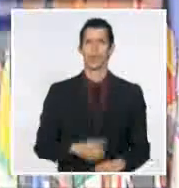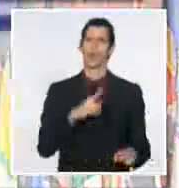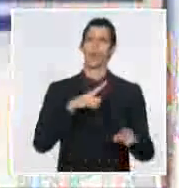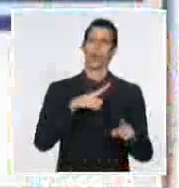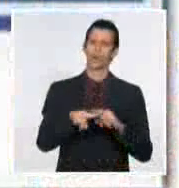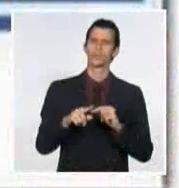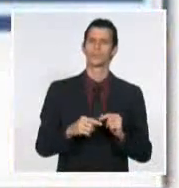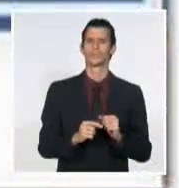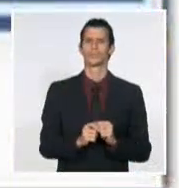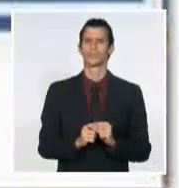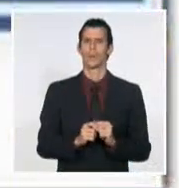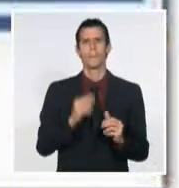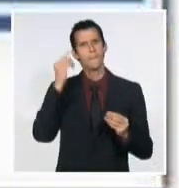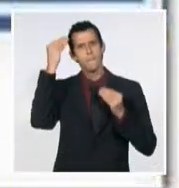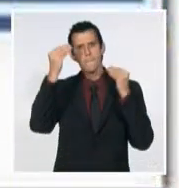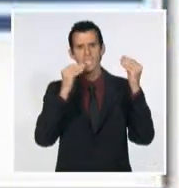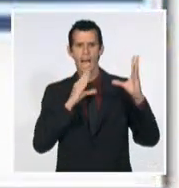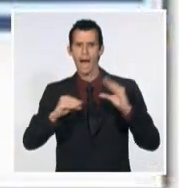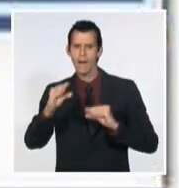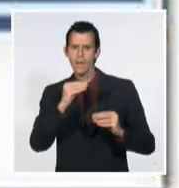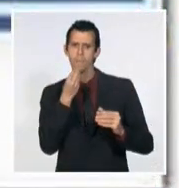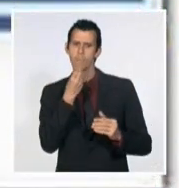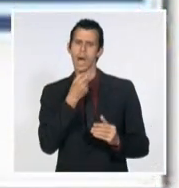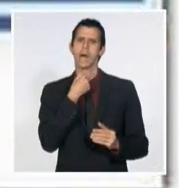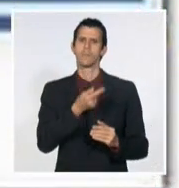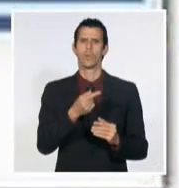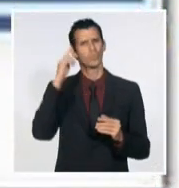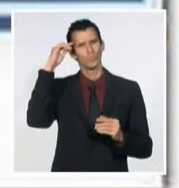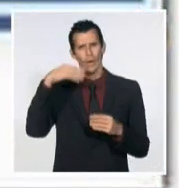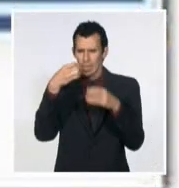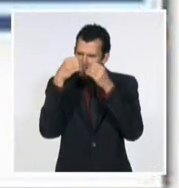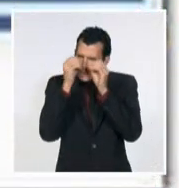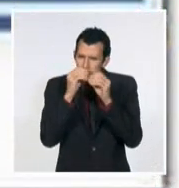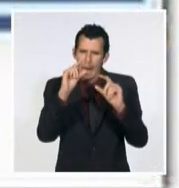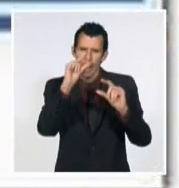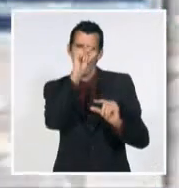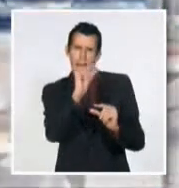posible cooperación en el área de la nanotecnología en el nivel preuniversitario.